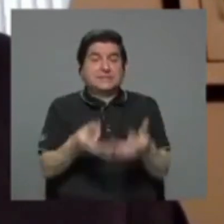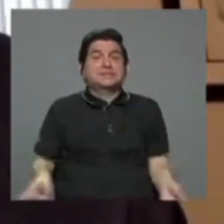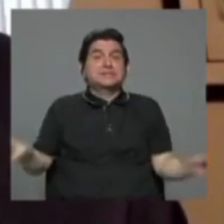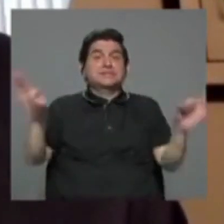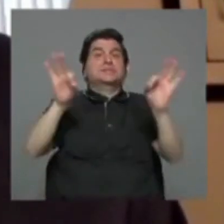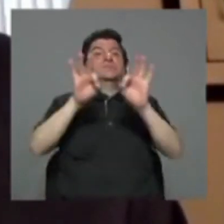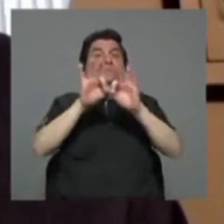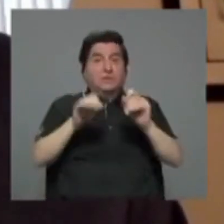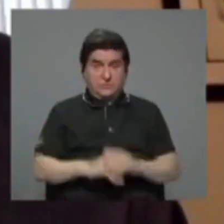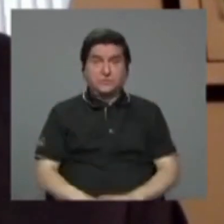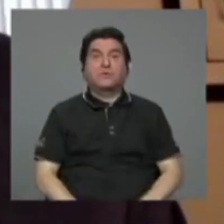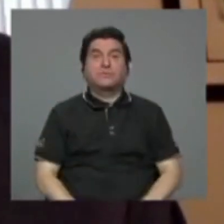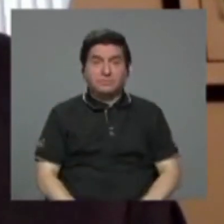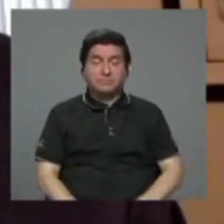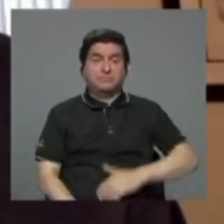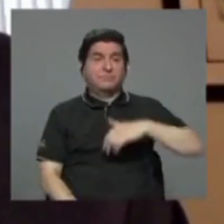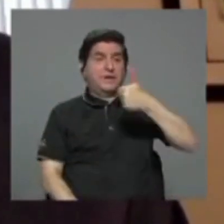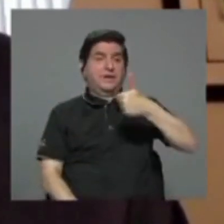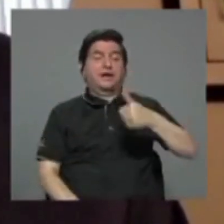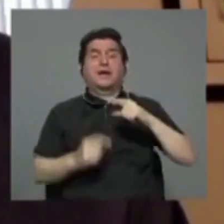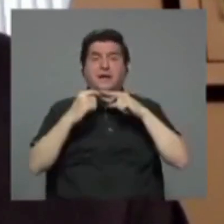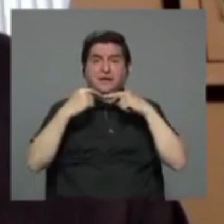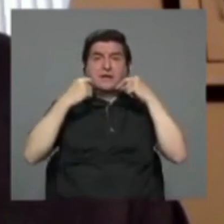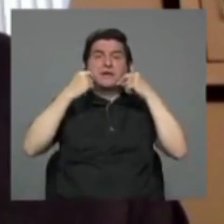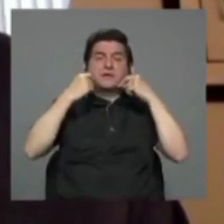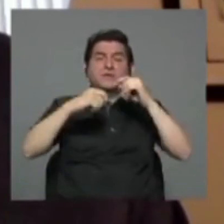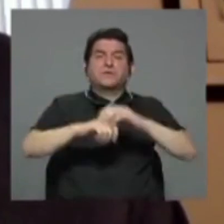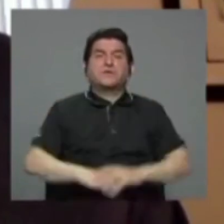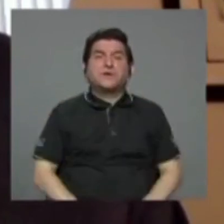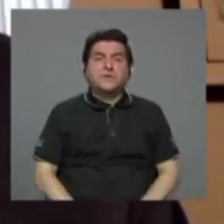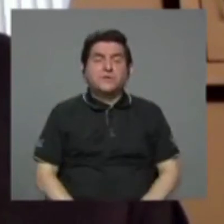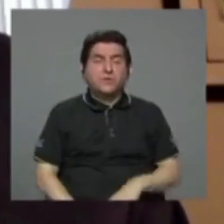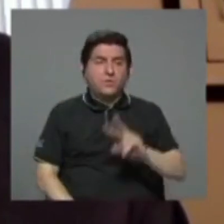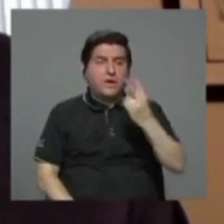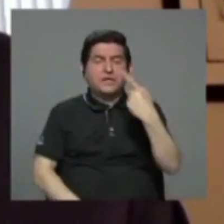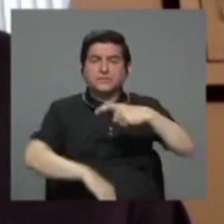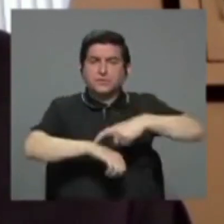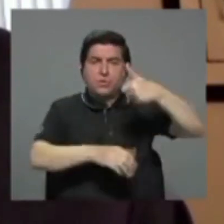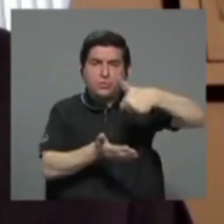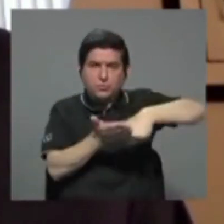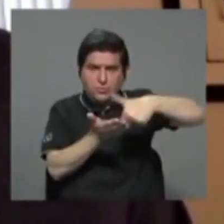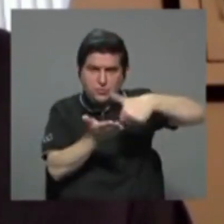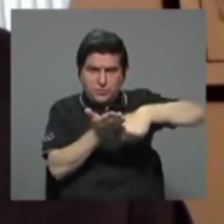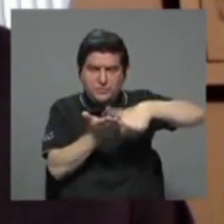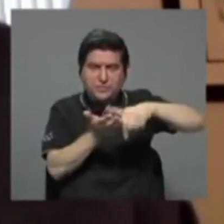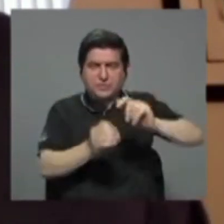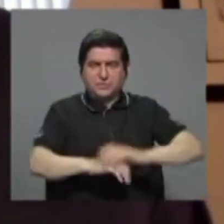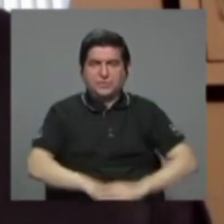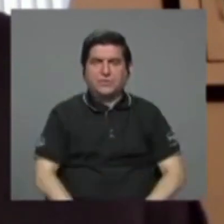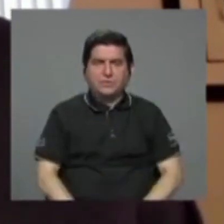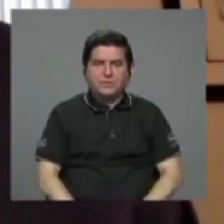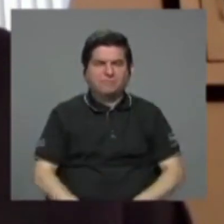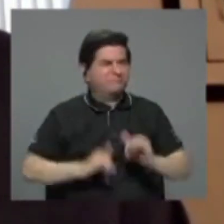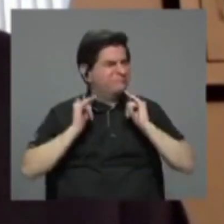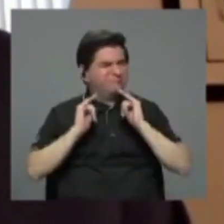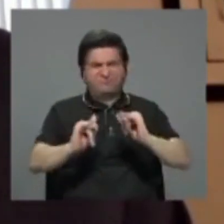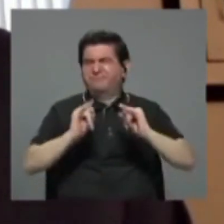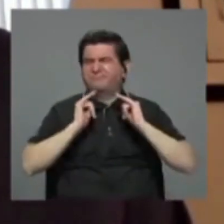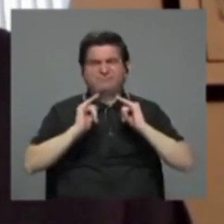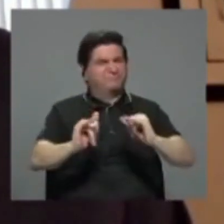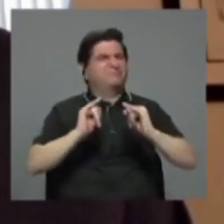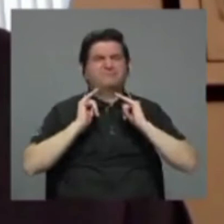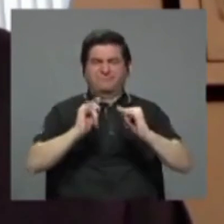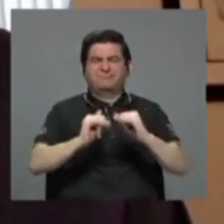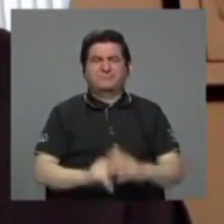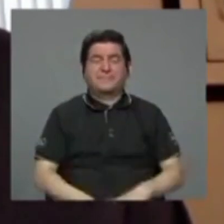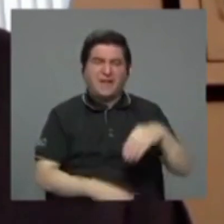por cierto, para el triunfo de don Rodrigo Chávez en la segunda vuelta. La desigualdad en